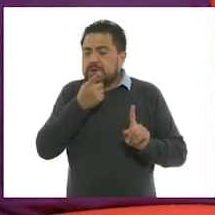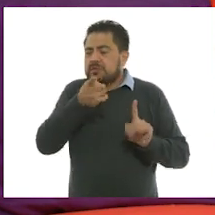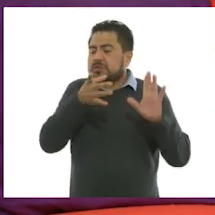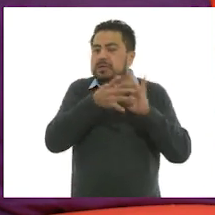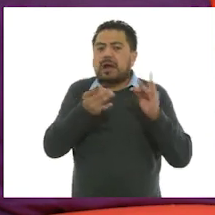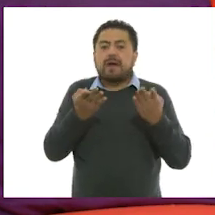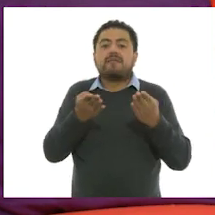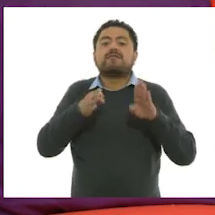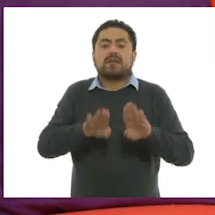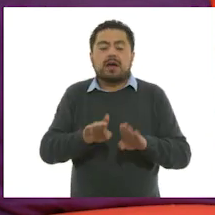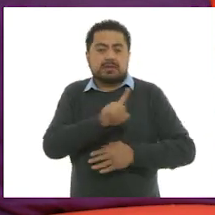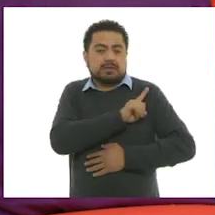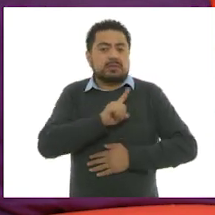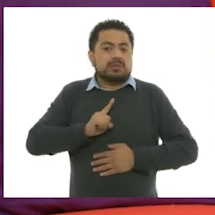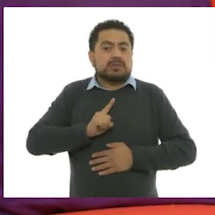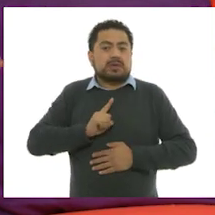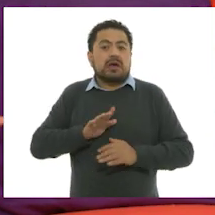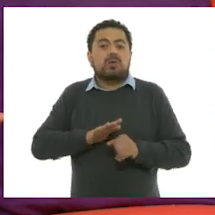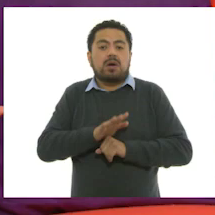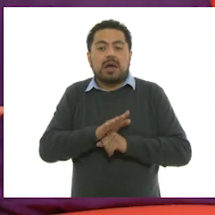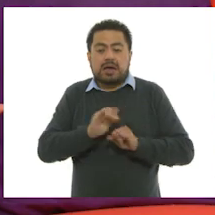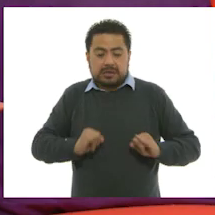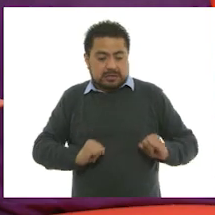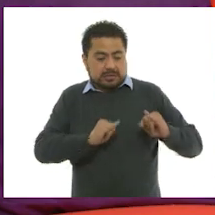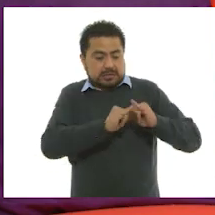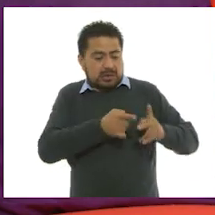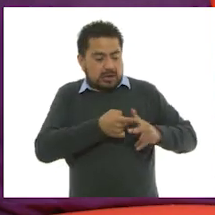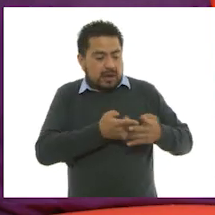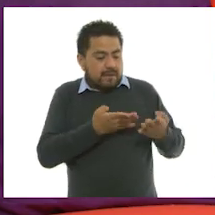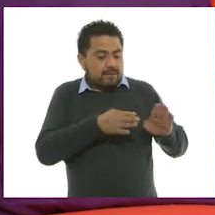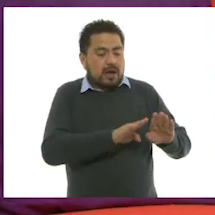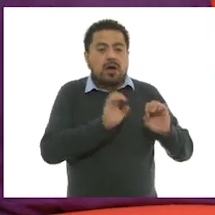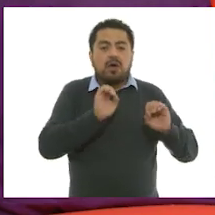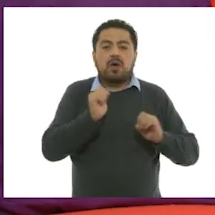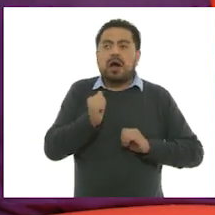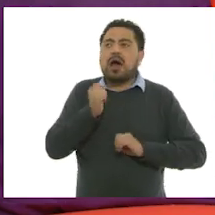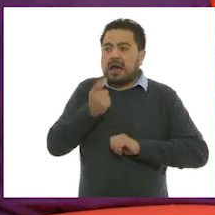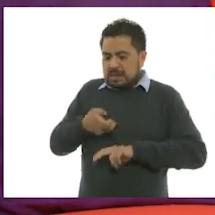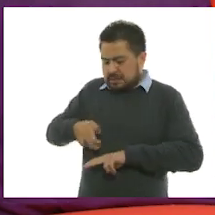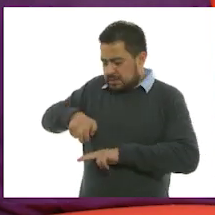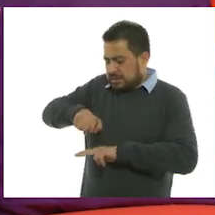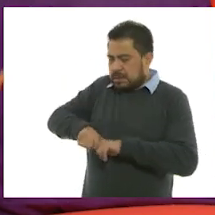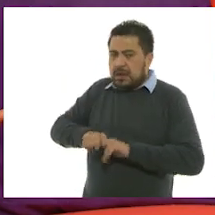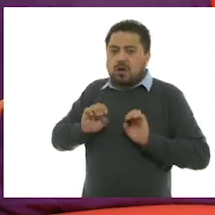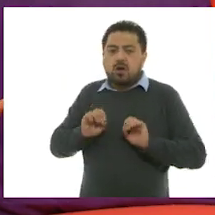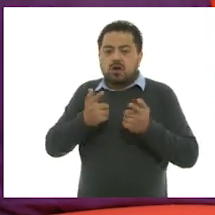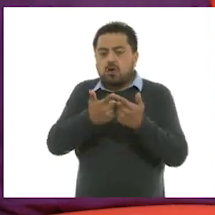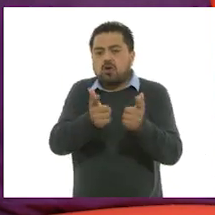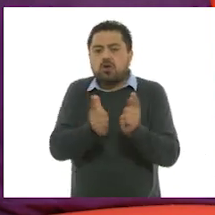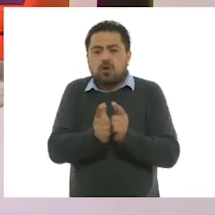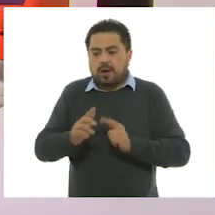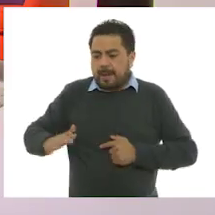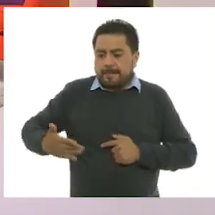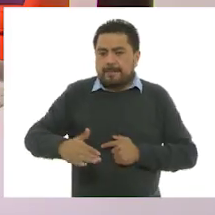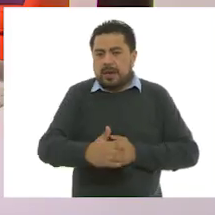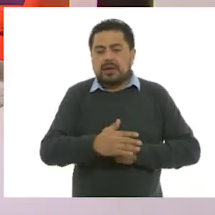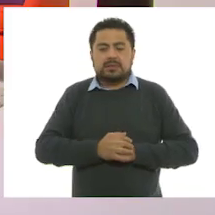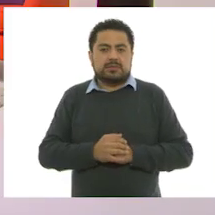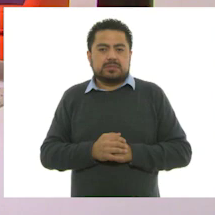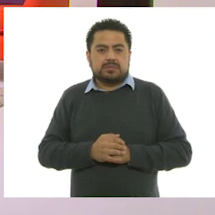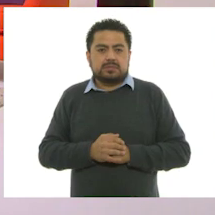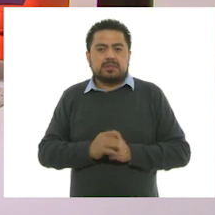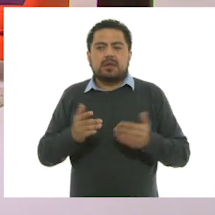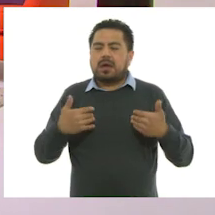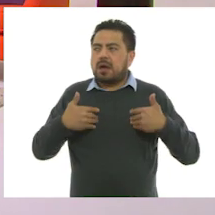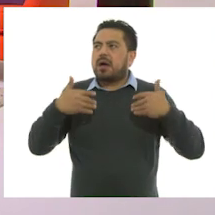a un banco, necesitamos saber si es una institución financiera o algo para sentarnos, o un grupo de peces.